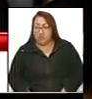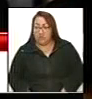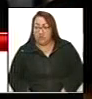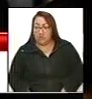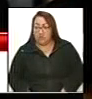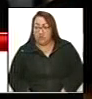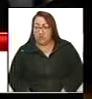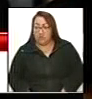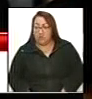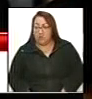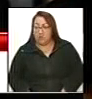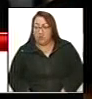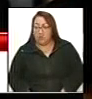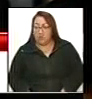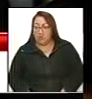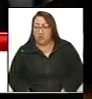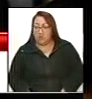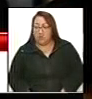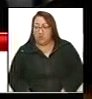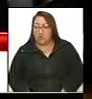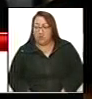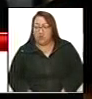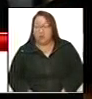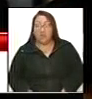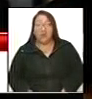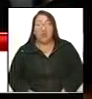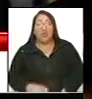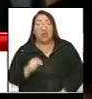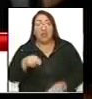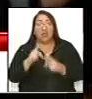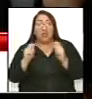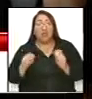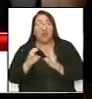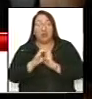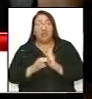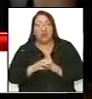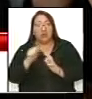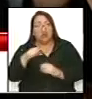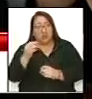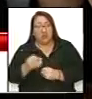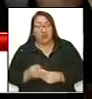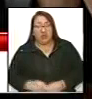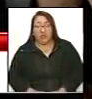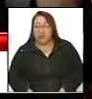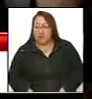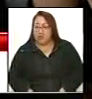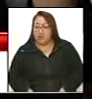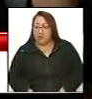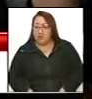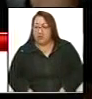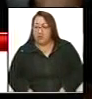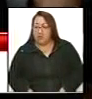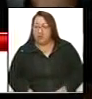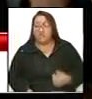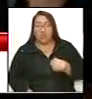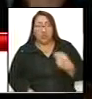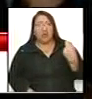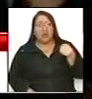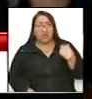Ahí el Tribunal Constitucional efectivamente En antes dice que soy